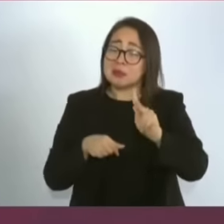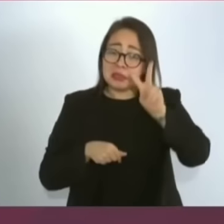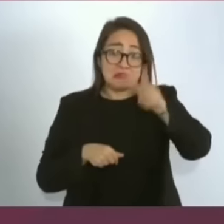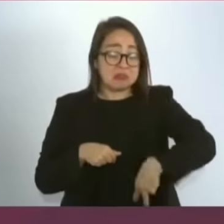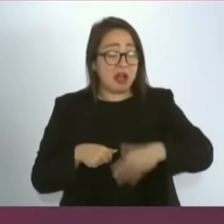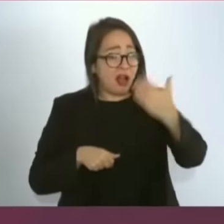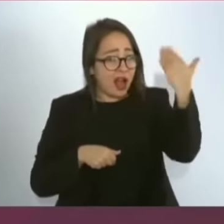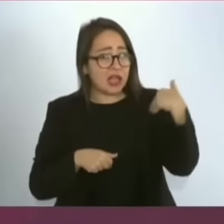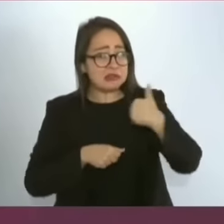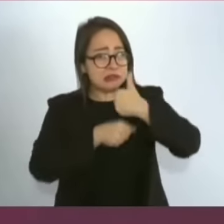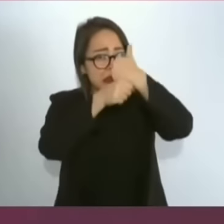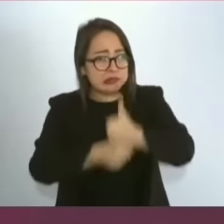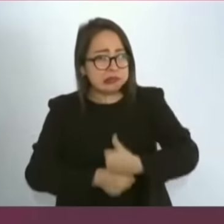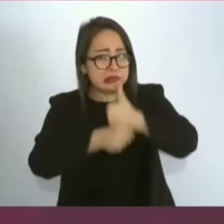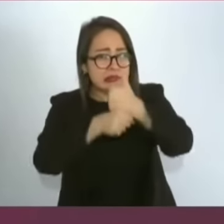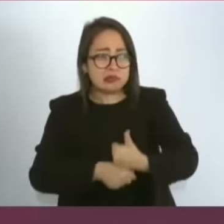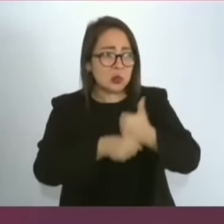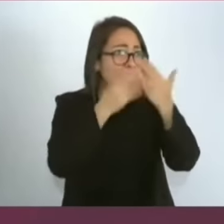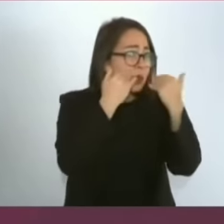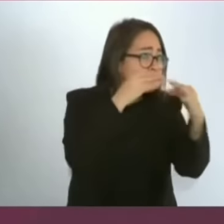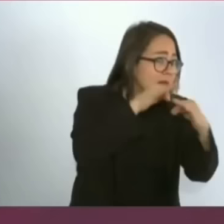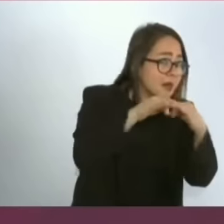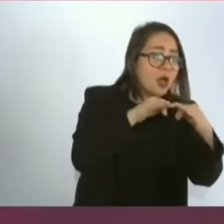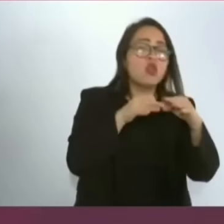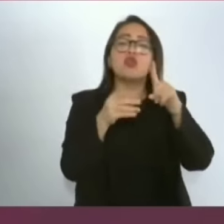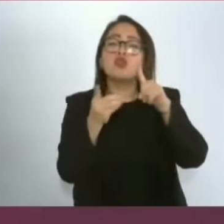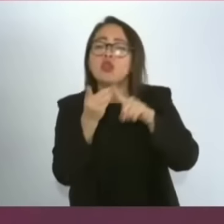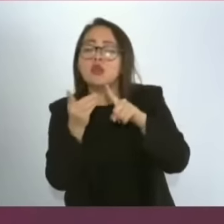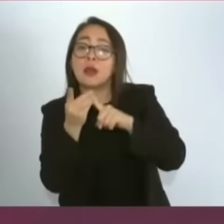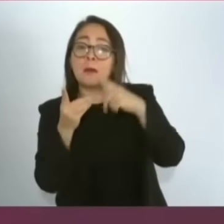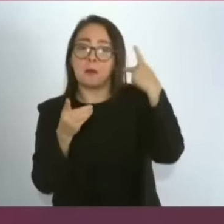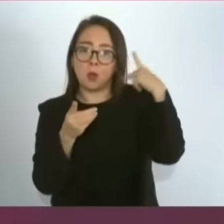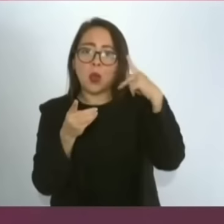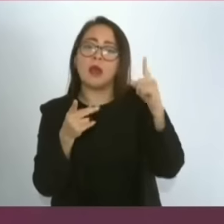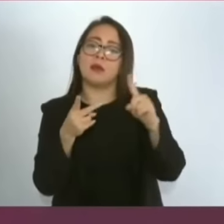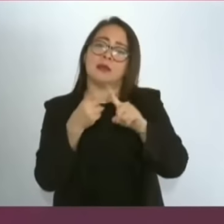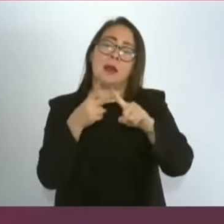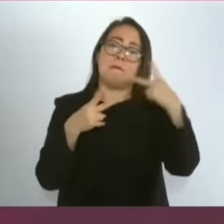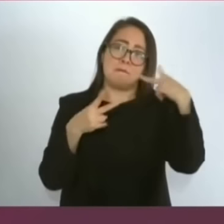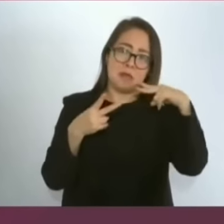en Puebla, en Veracruz, en Tlaxcala.